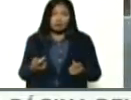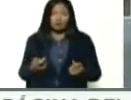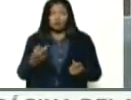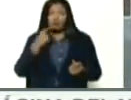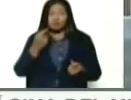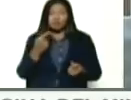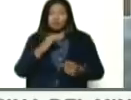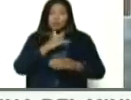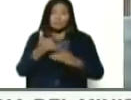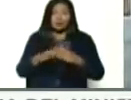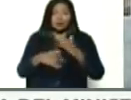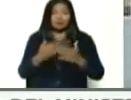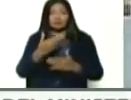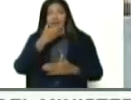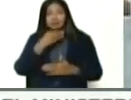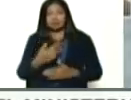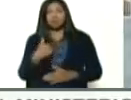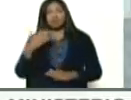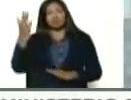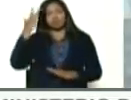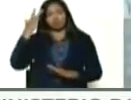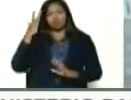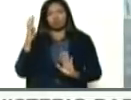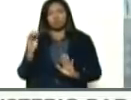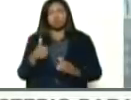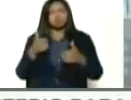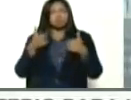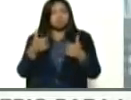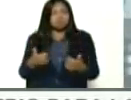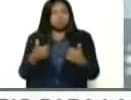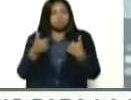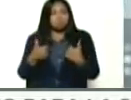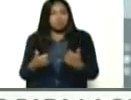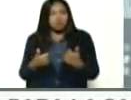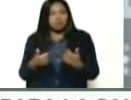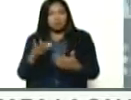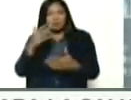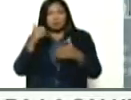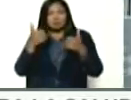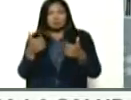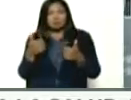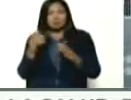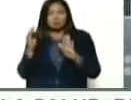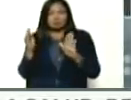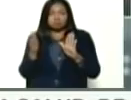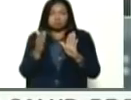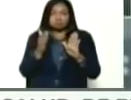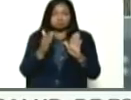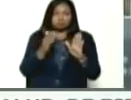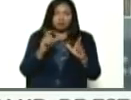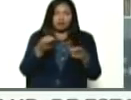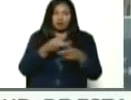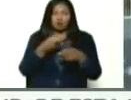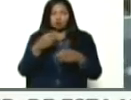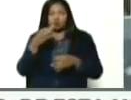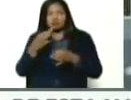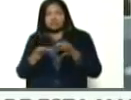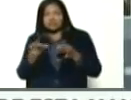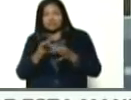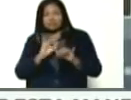un plan hasta diciembre está bien pero yo lo quiero bajar para acá agosto septiembre